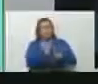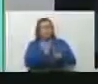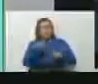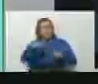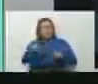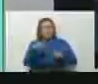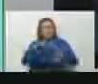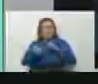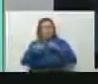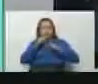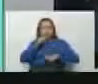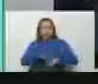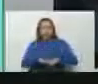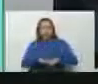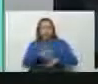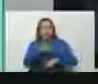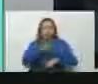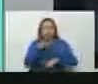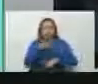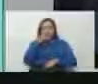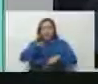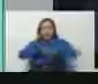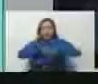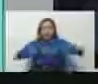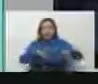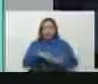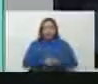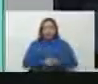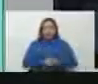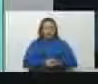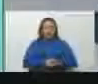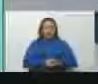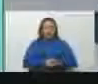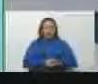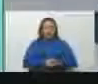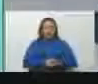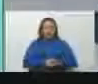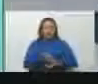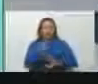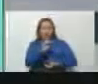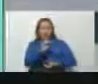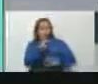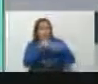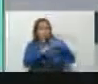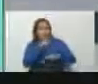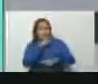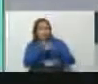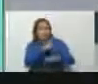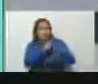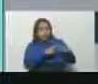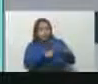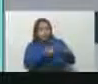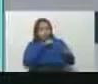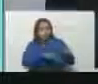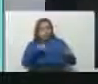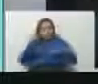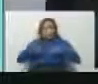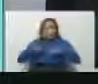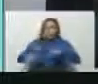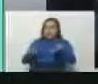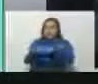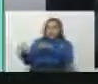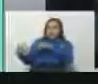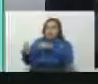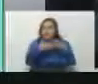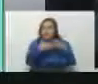esa vinculación histórica afectiva que tú mencionabas, que tan guerreros fueron nuestros próceres de la independencia como fueron nuestros indígenas, como